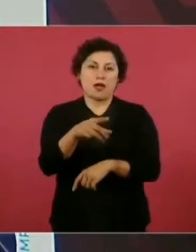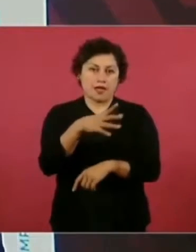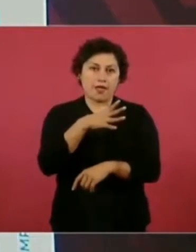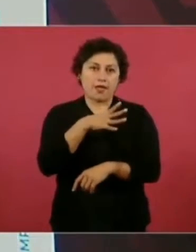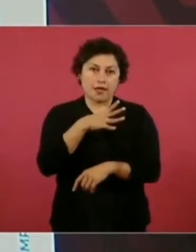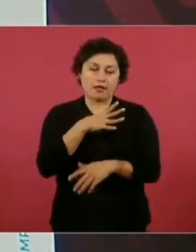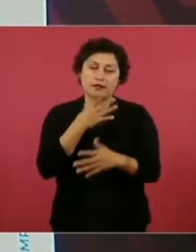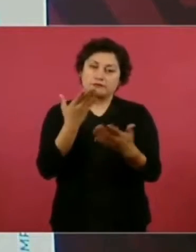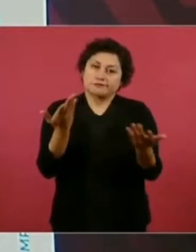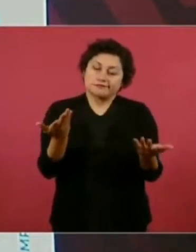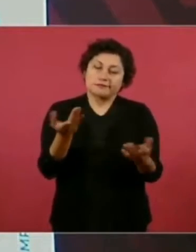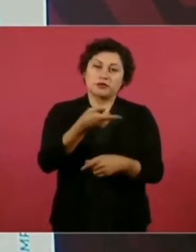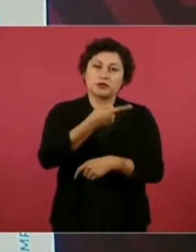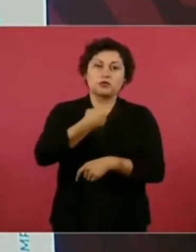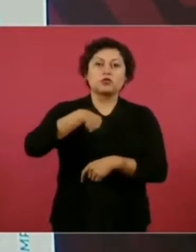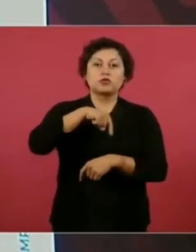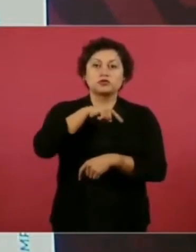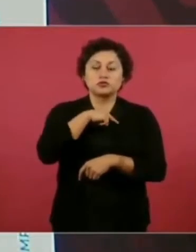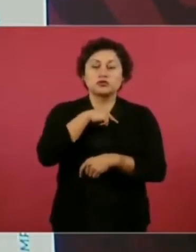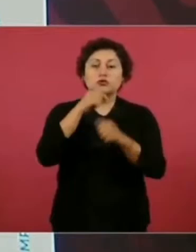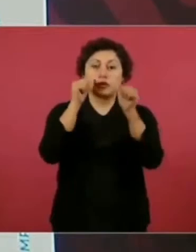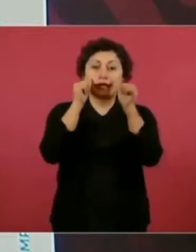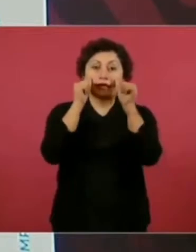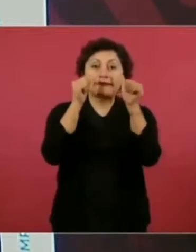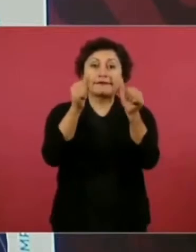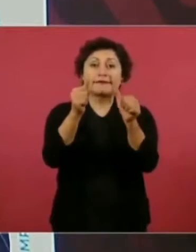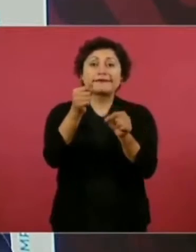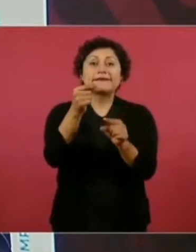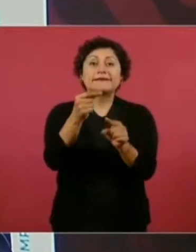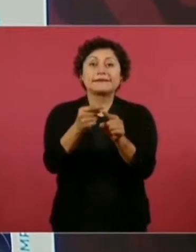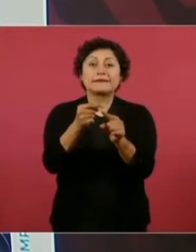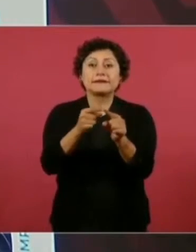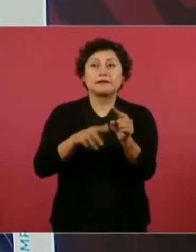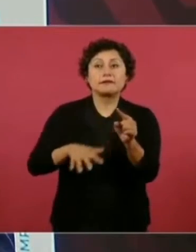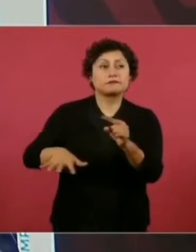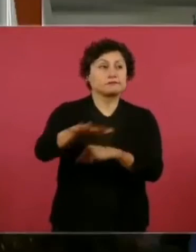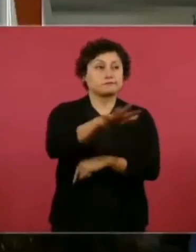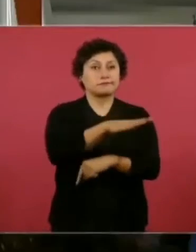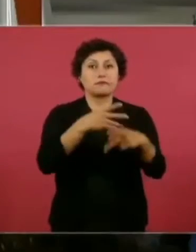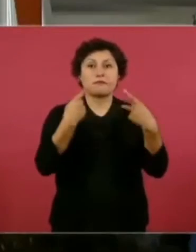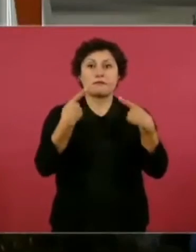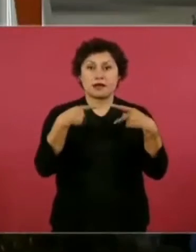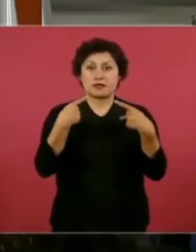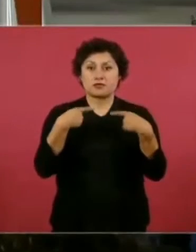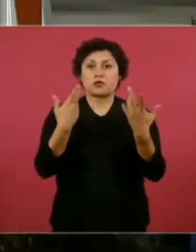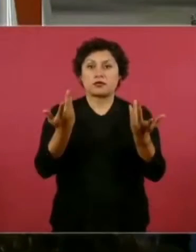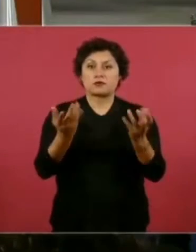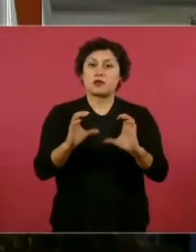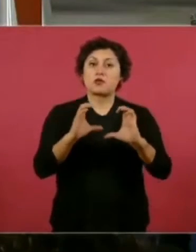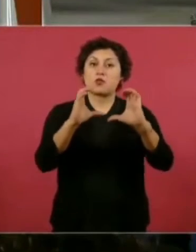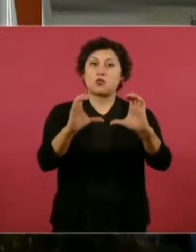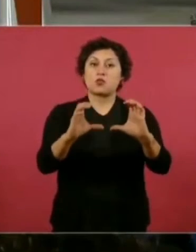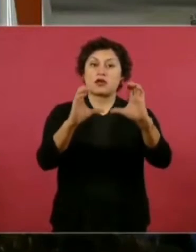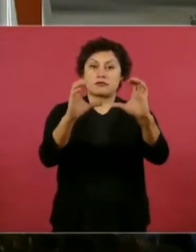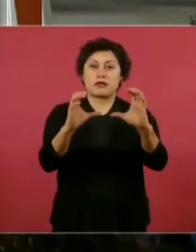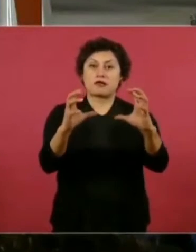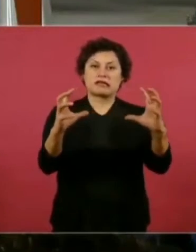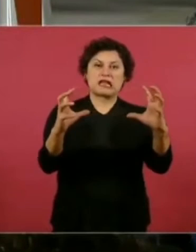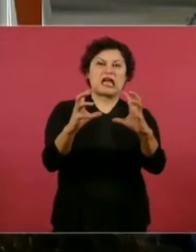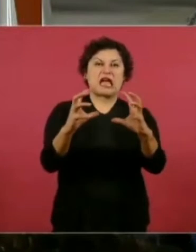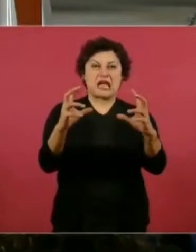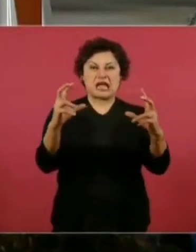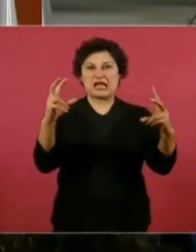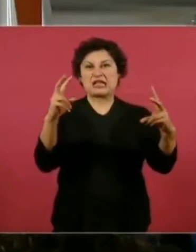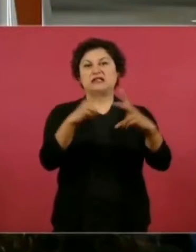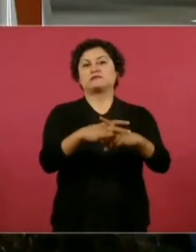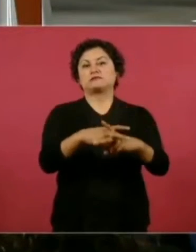que no se afecte a la población y también que no se enfrenten. entre